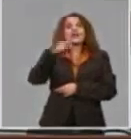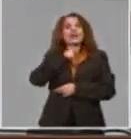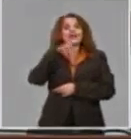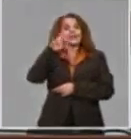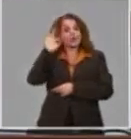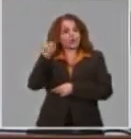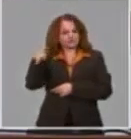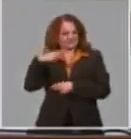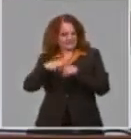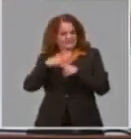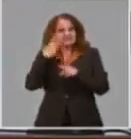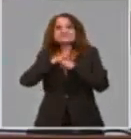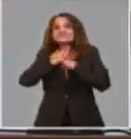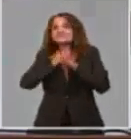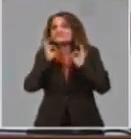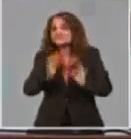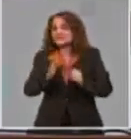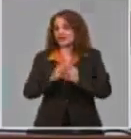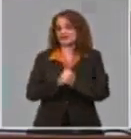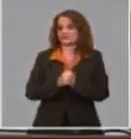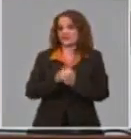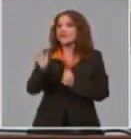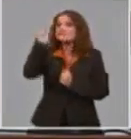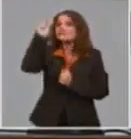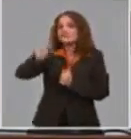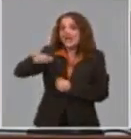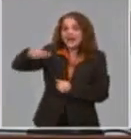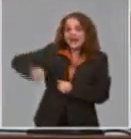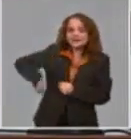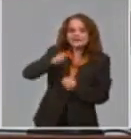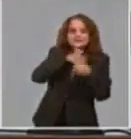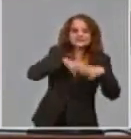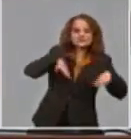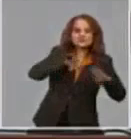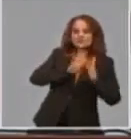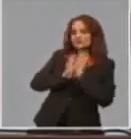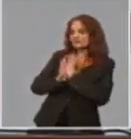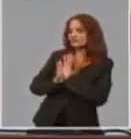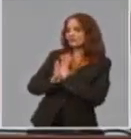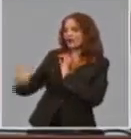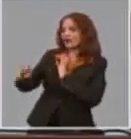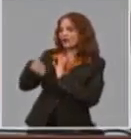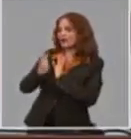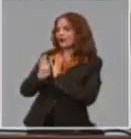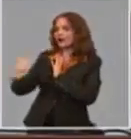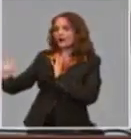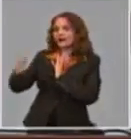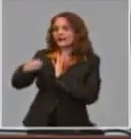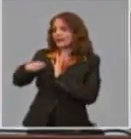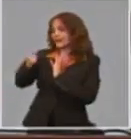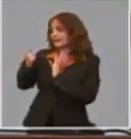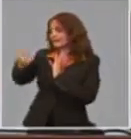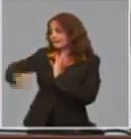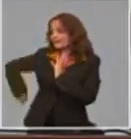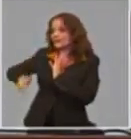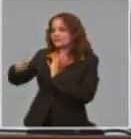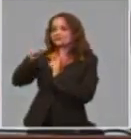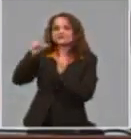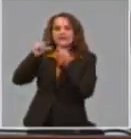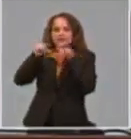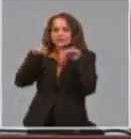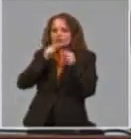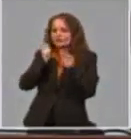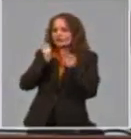actuar sobre las personas que aprovechando esta situación lo hacen para lucrar y para participar en actividades